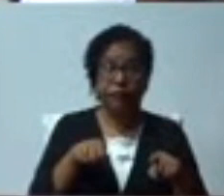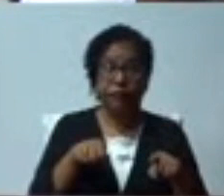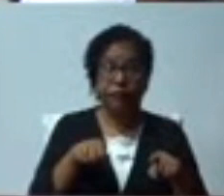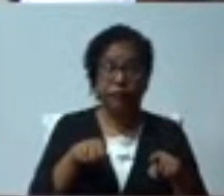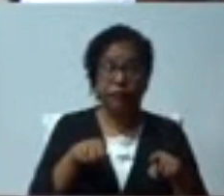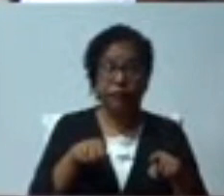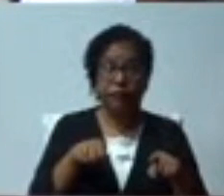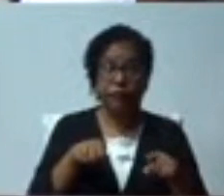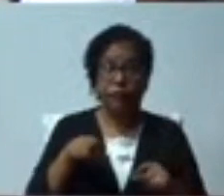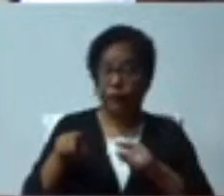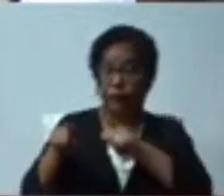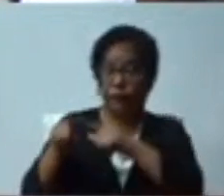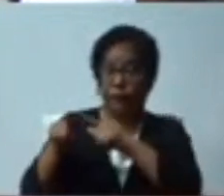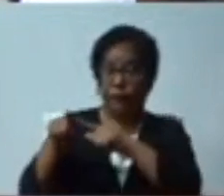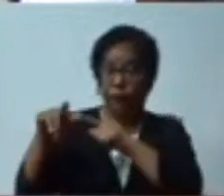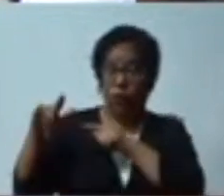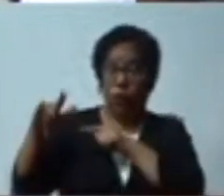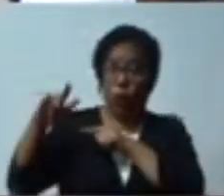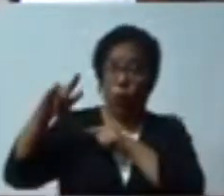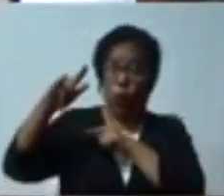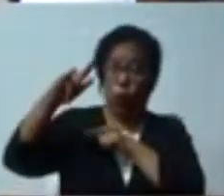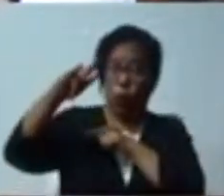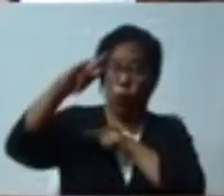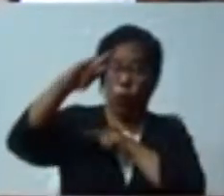en los Estados Unidos,